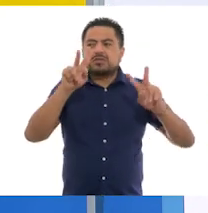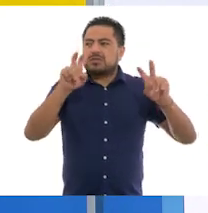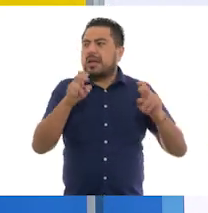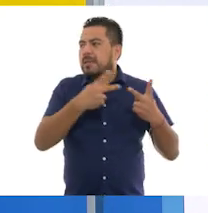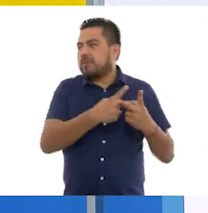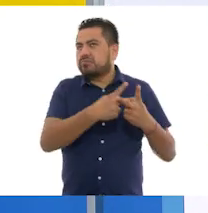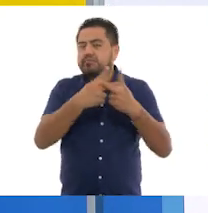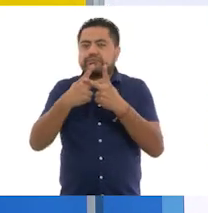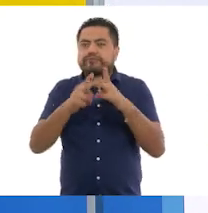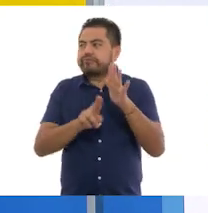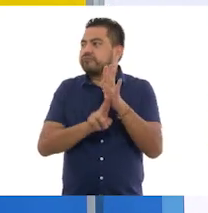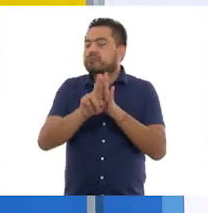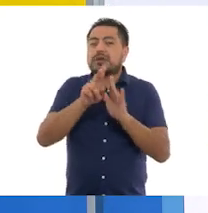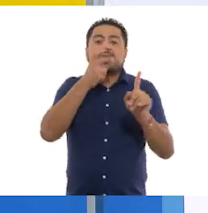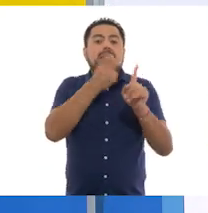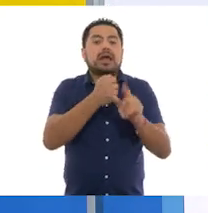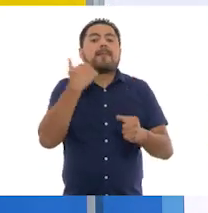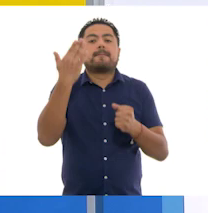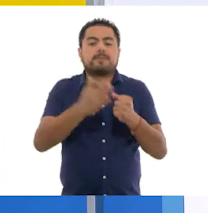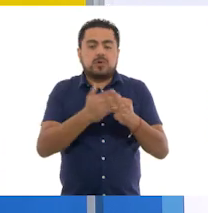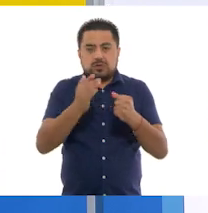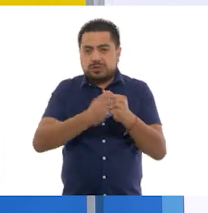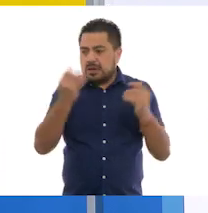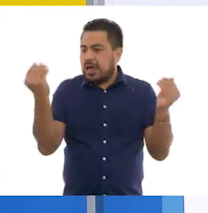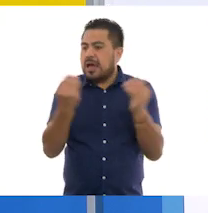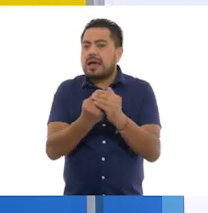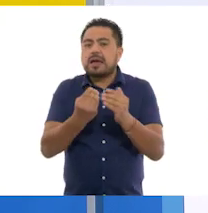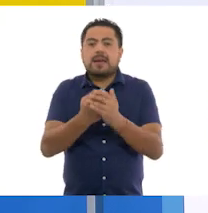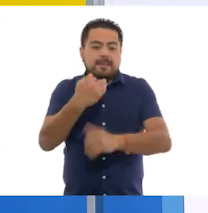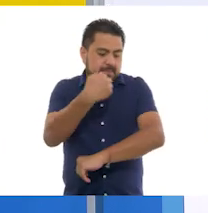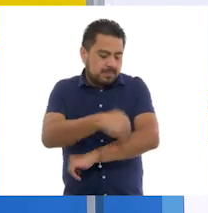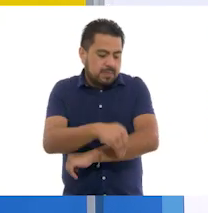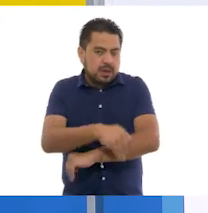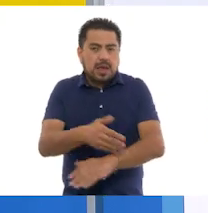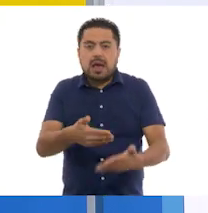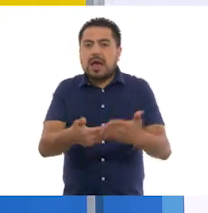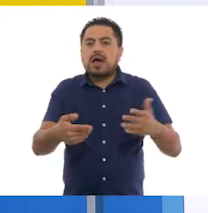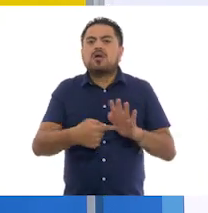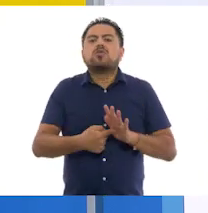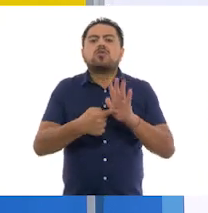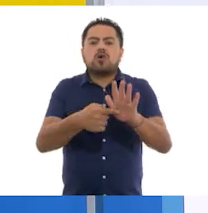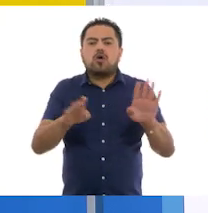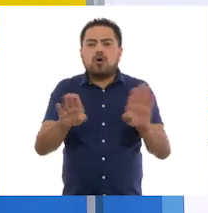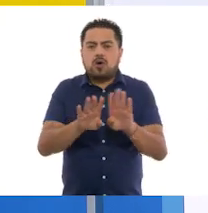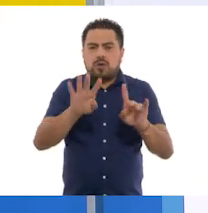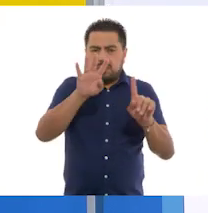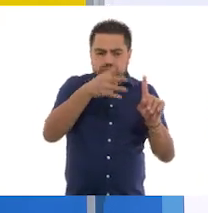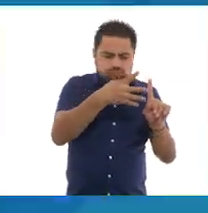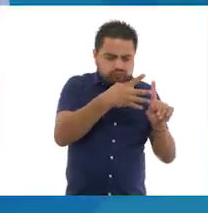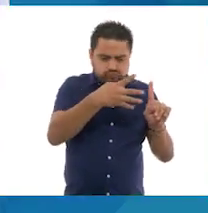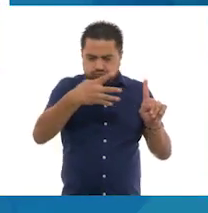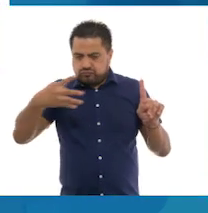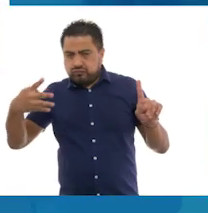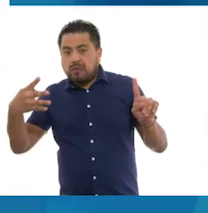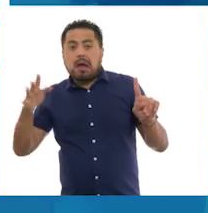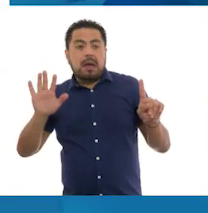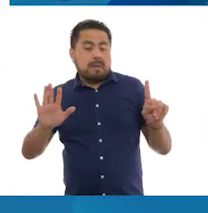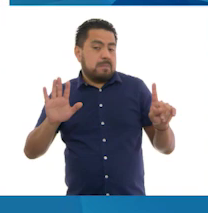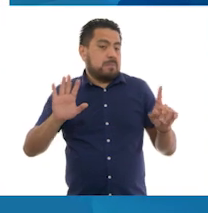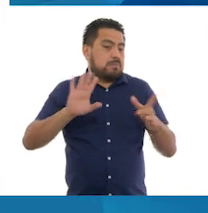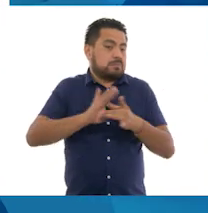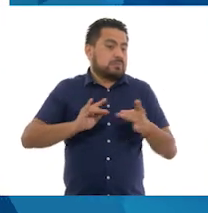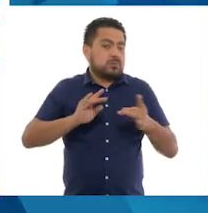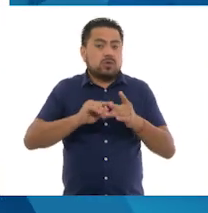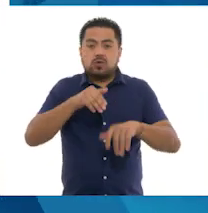astronautas. Pero eso será en las clases siguientes. Mientras tanto, mostremos cómo quedó nuestra tabla. Cabe mencionar que